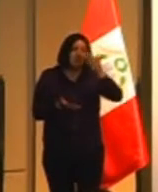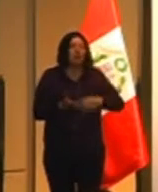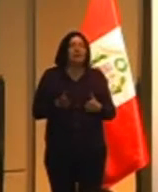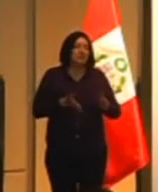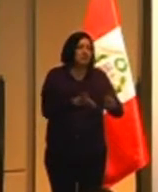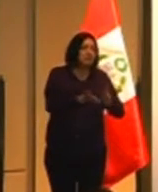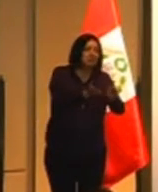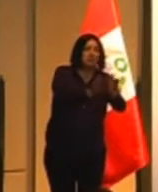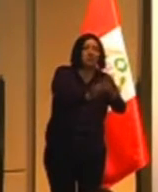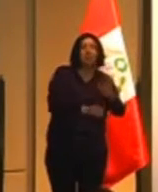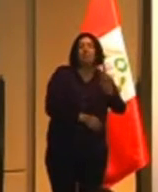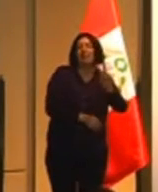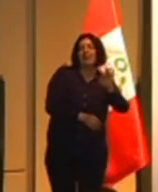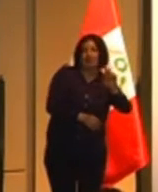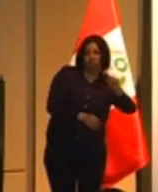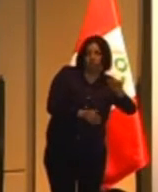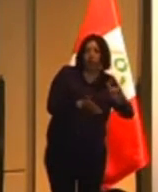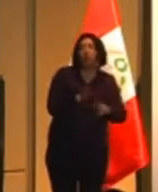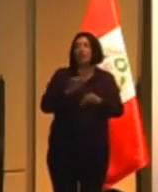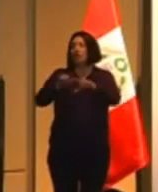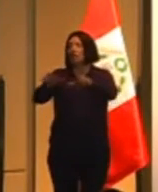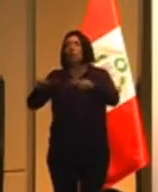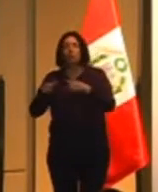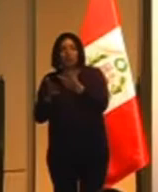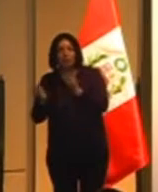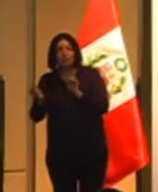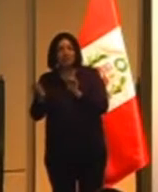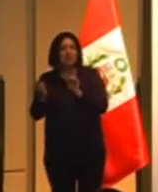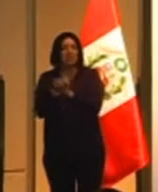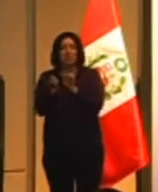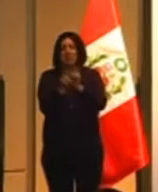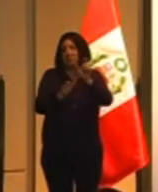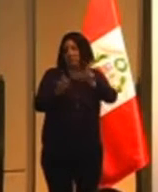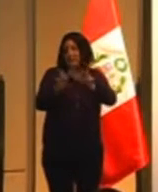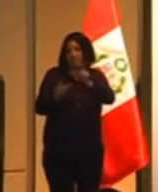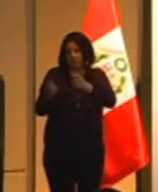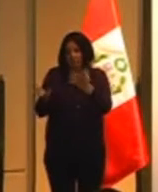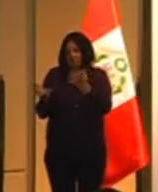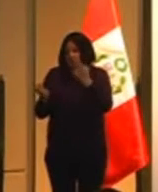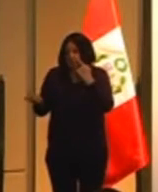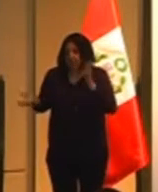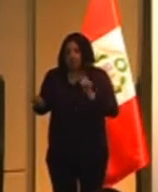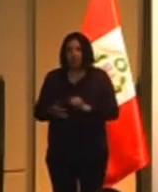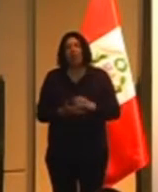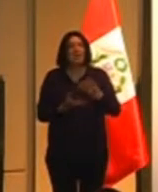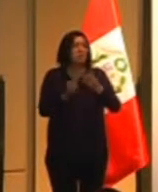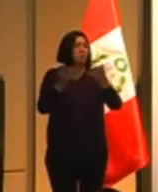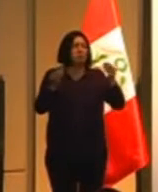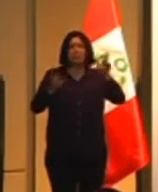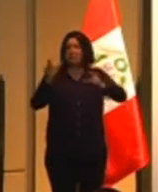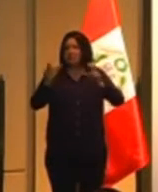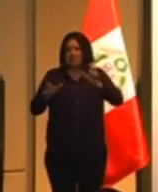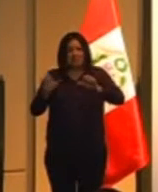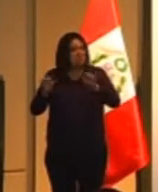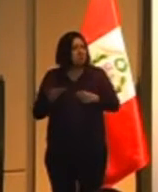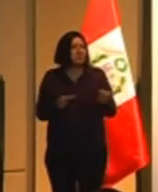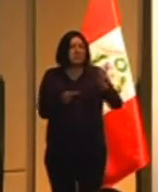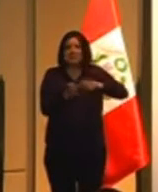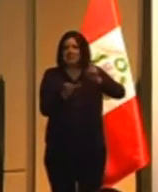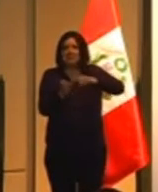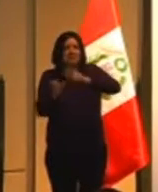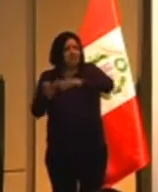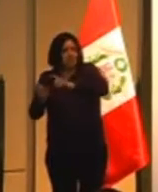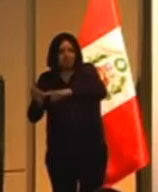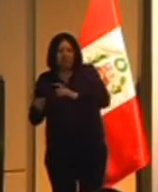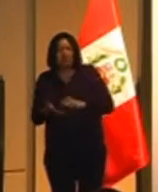Llosa, los lugares de encuentro que todos queremos conocer. Hay mucha gente que está involucrada y que participa.